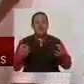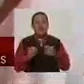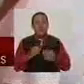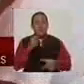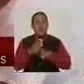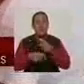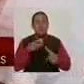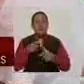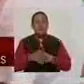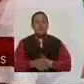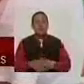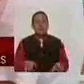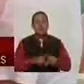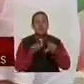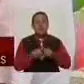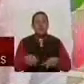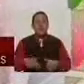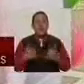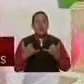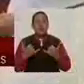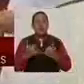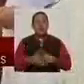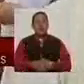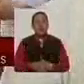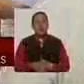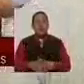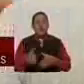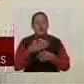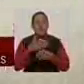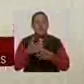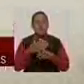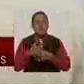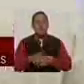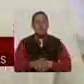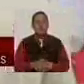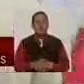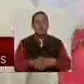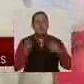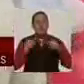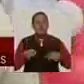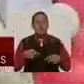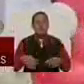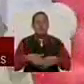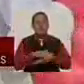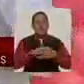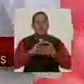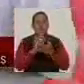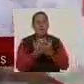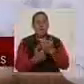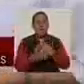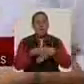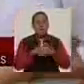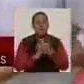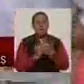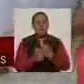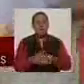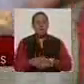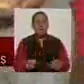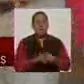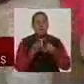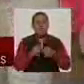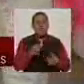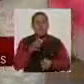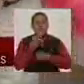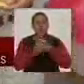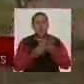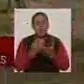a continuación ha participado del lavado de manos, dando a conocer cómo